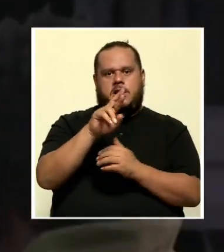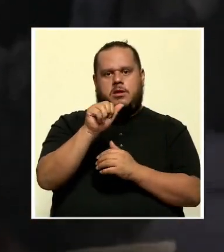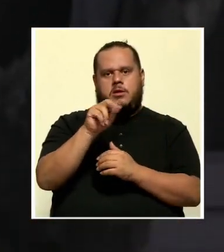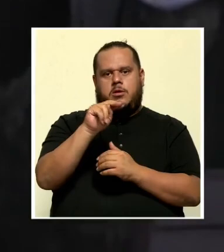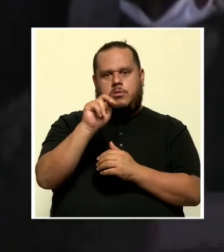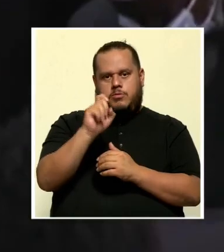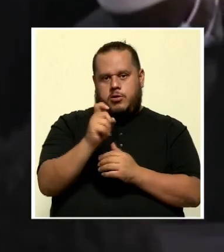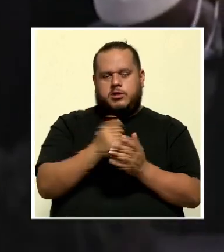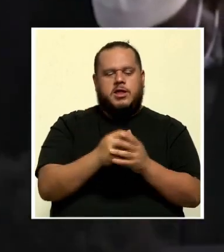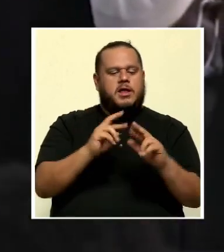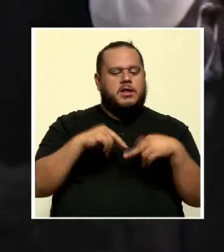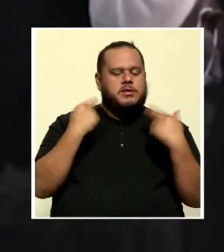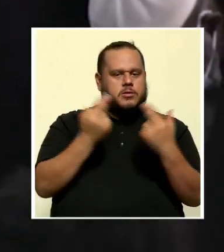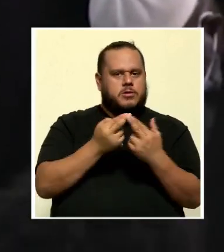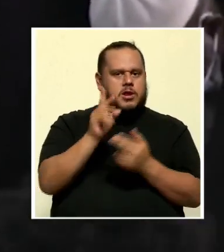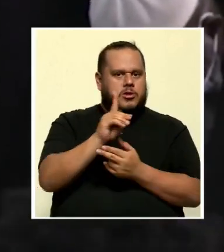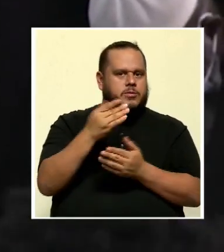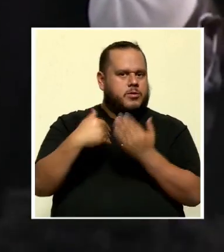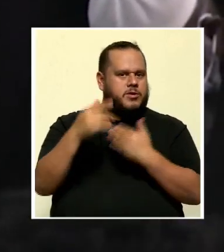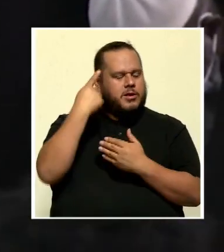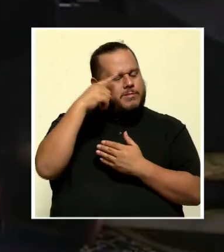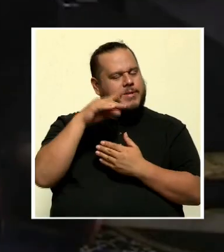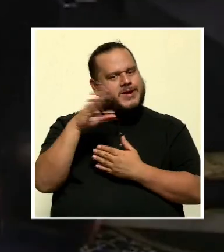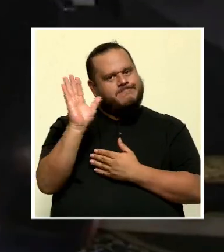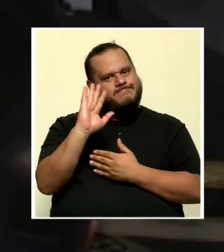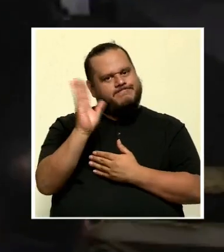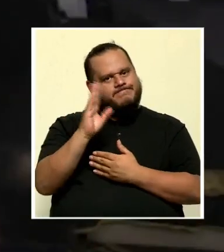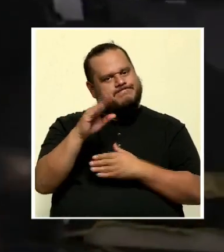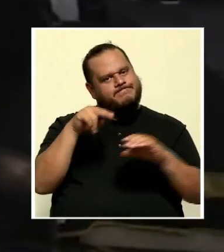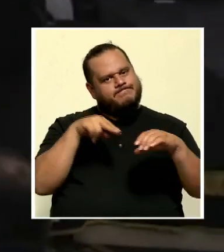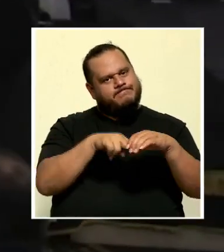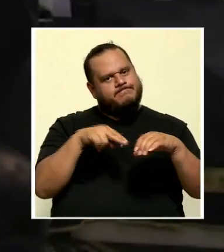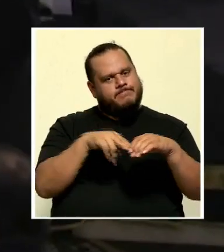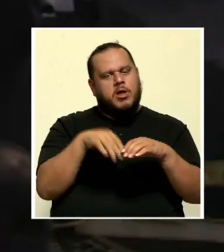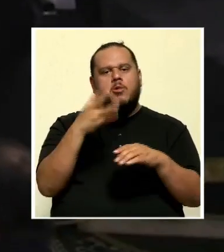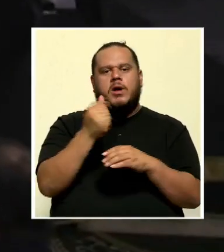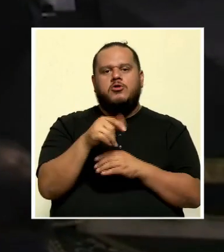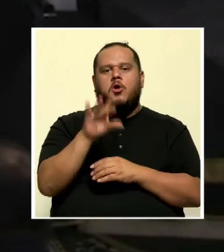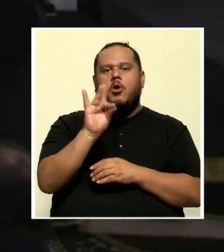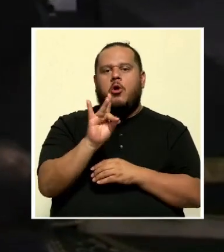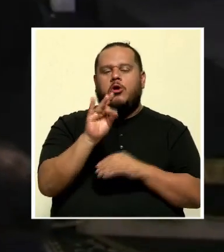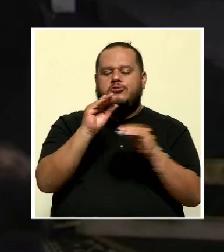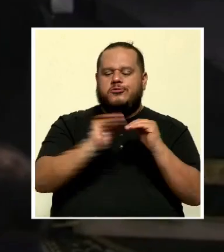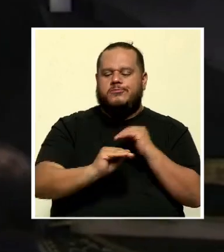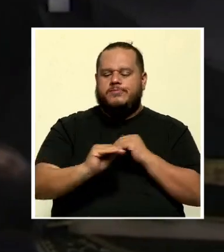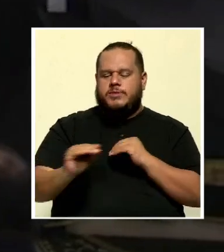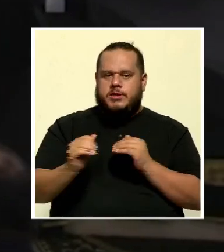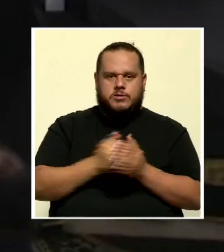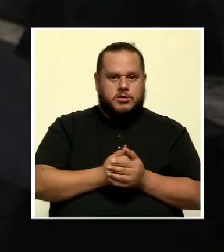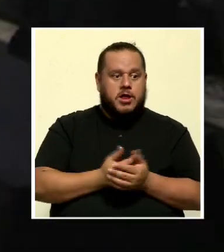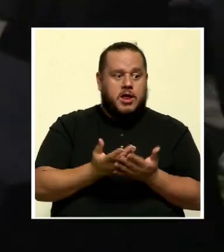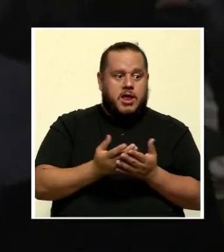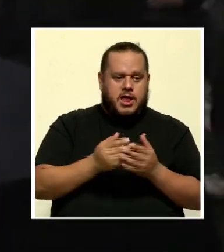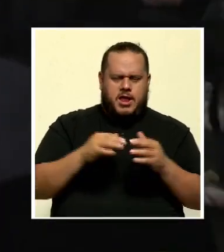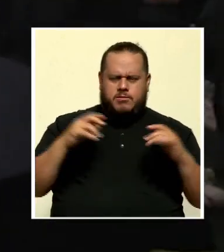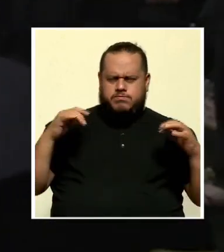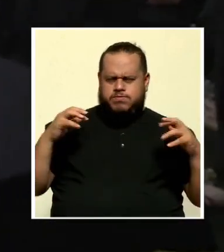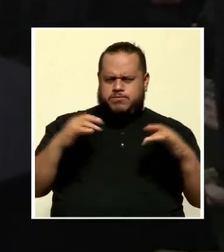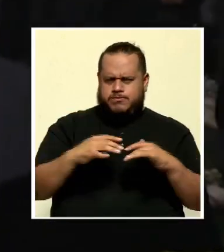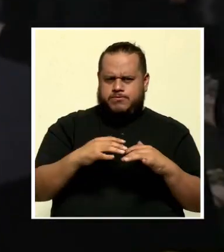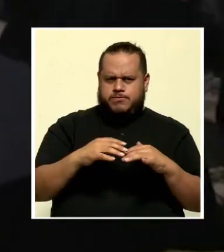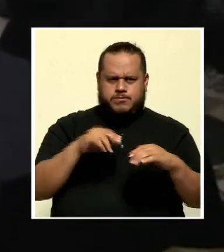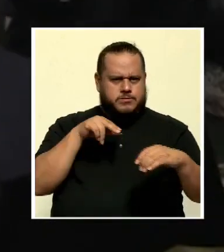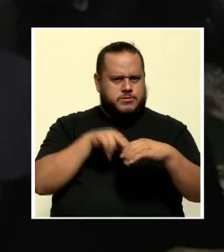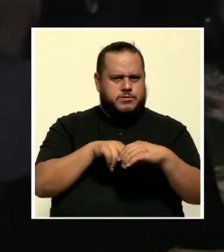se reunieron el domingo para despedir a los fallecidos, entre los que había 8 niños. El funeral multitudinario en el Centro